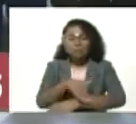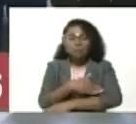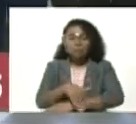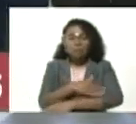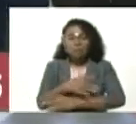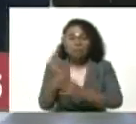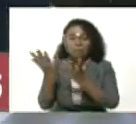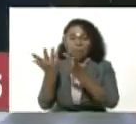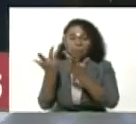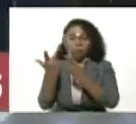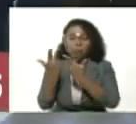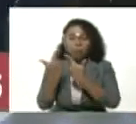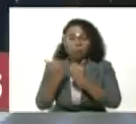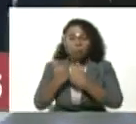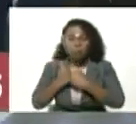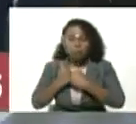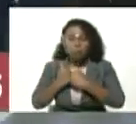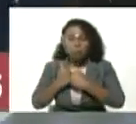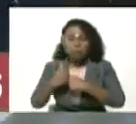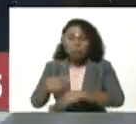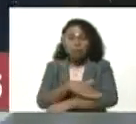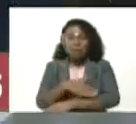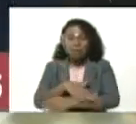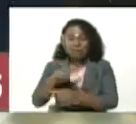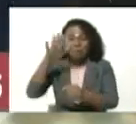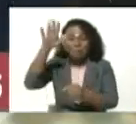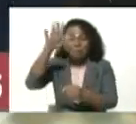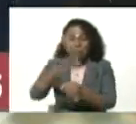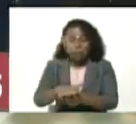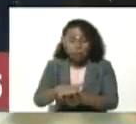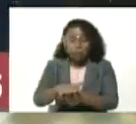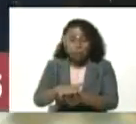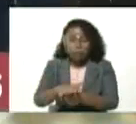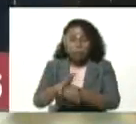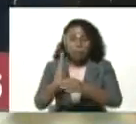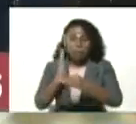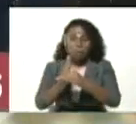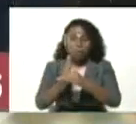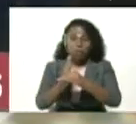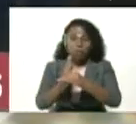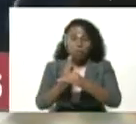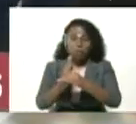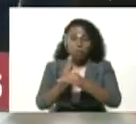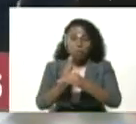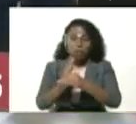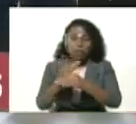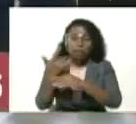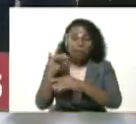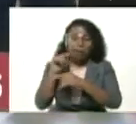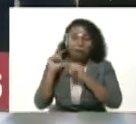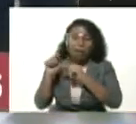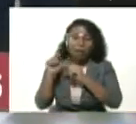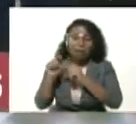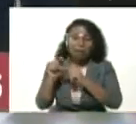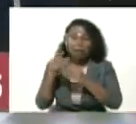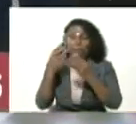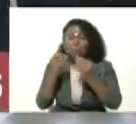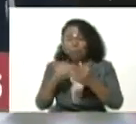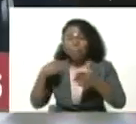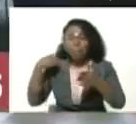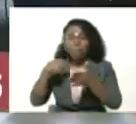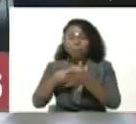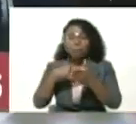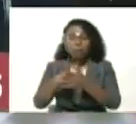cuentan que la vialidad quedó tapiada y quedó muy golpeada,